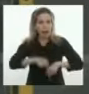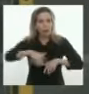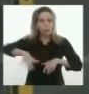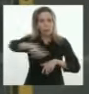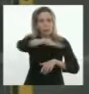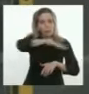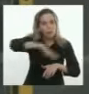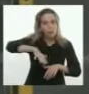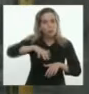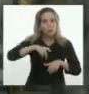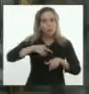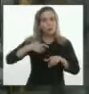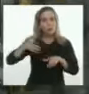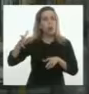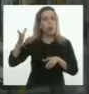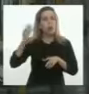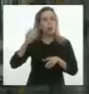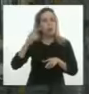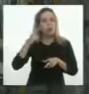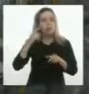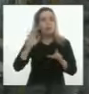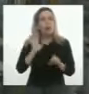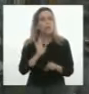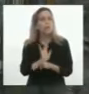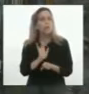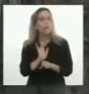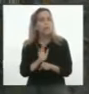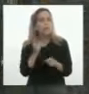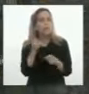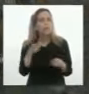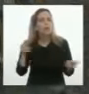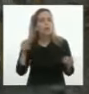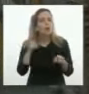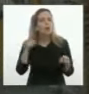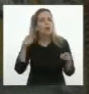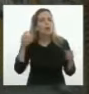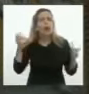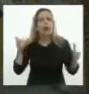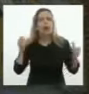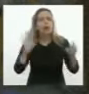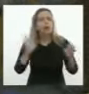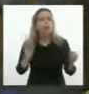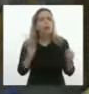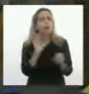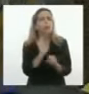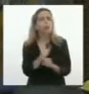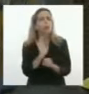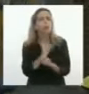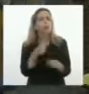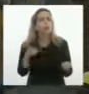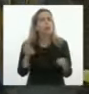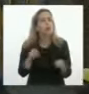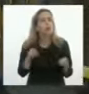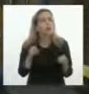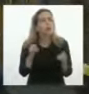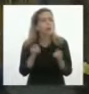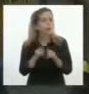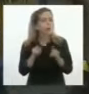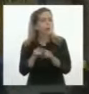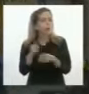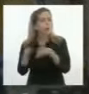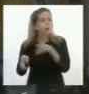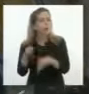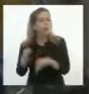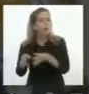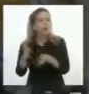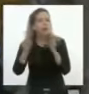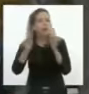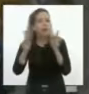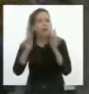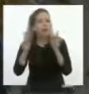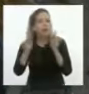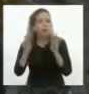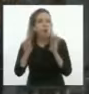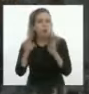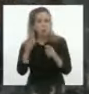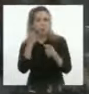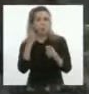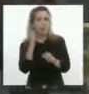de música de fondo el ruido de las maquinarias que trabajan